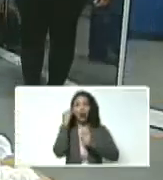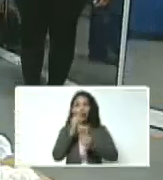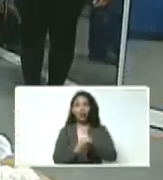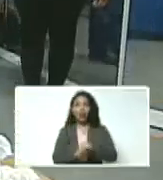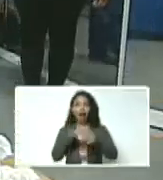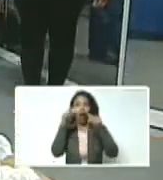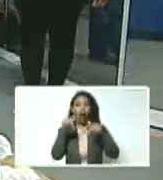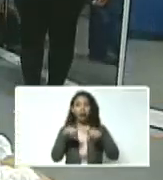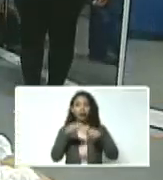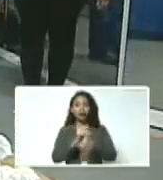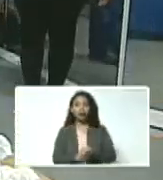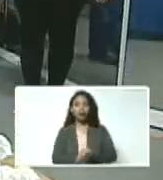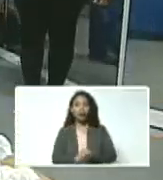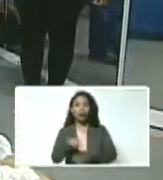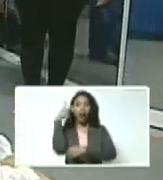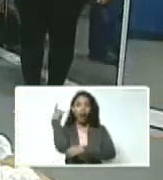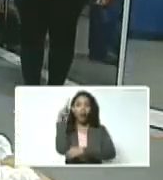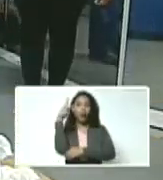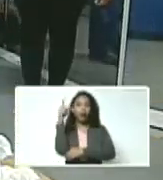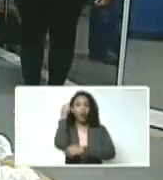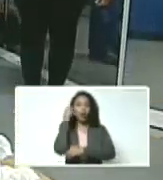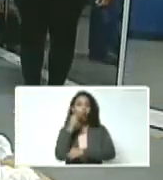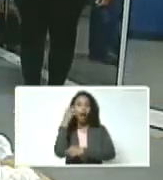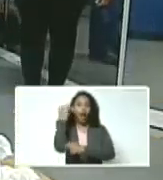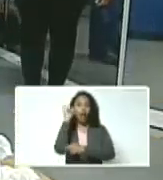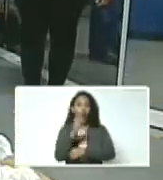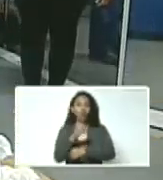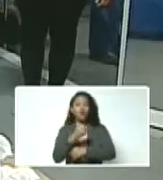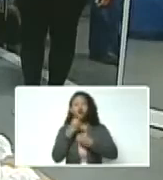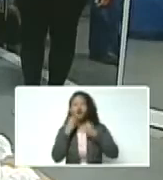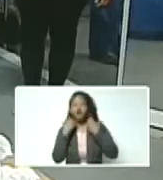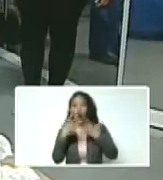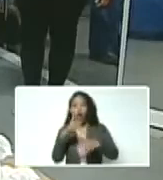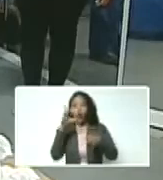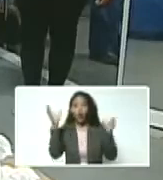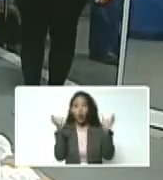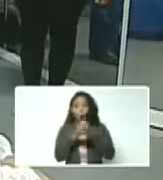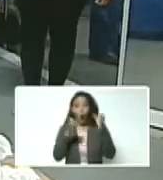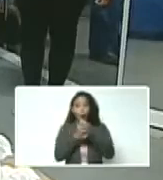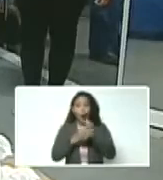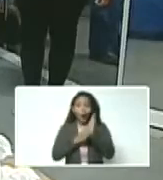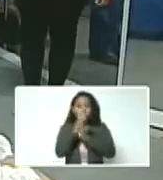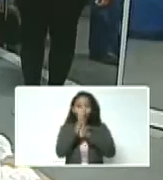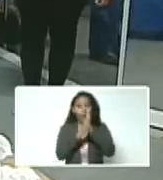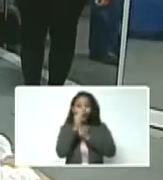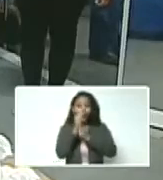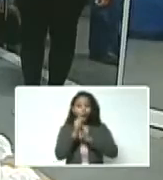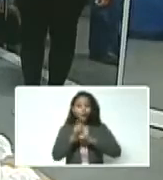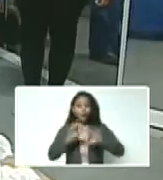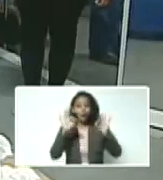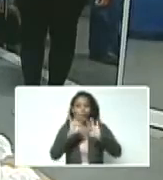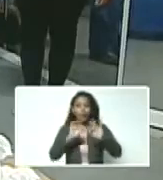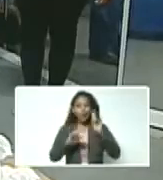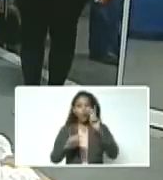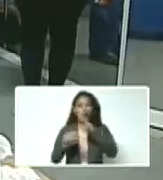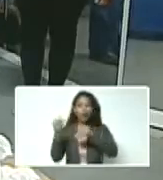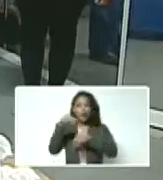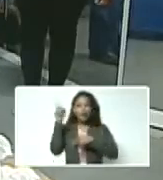Aquí, en la parroquia Sucre, hay un buen grupo de emprendedores y emprendedoras. Nada más en